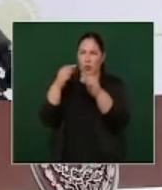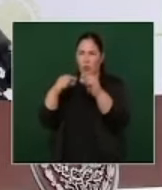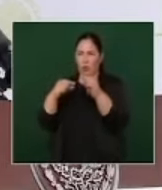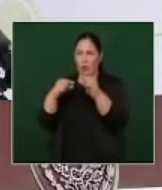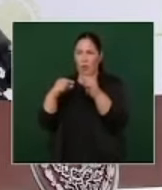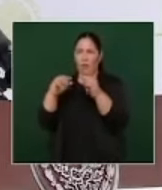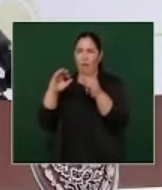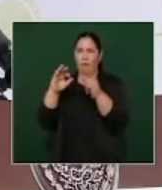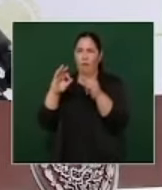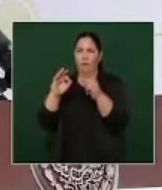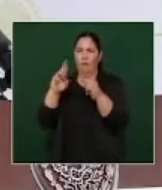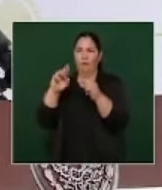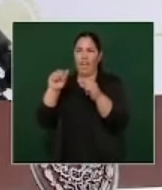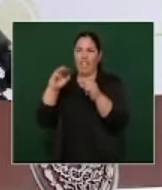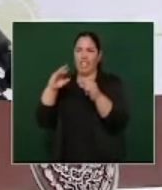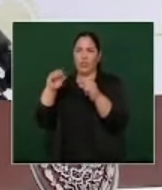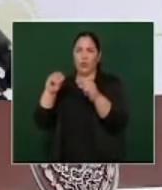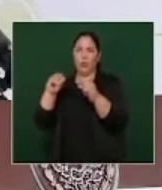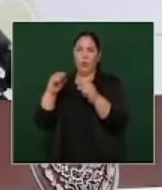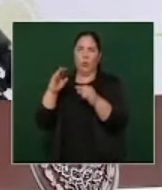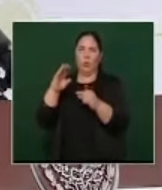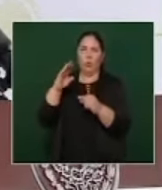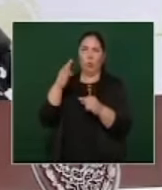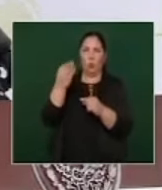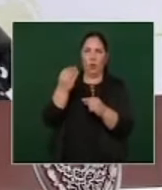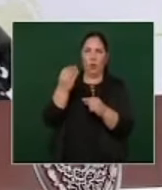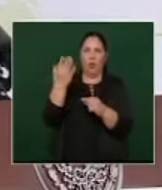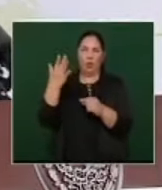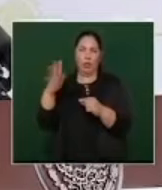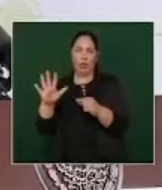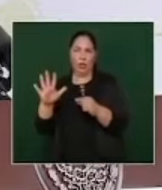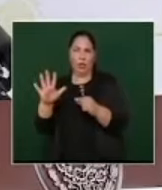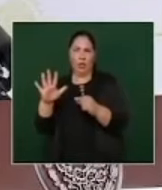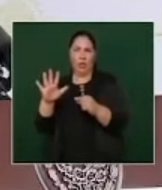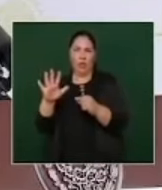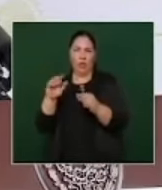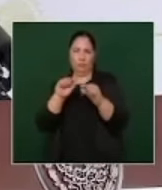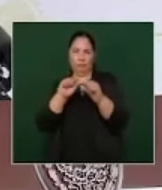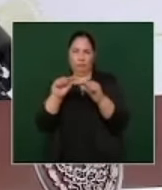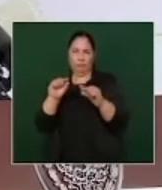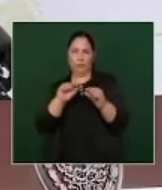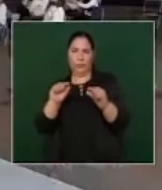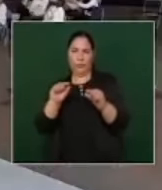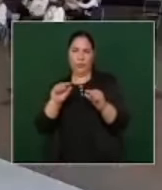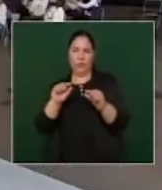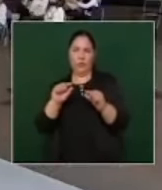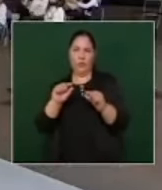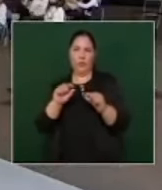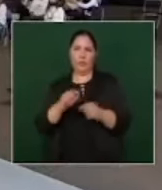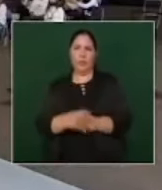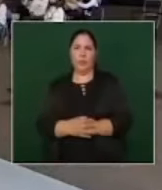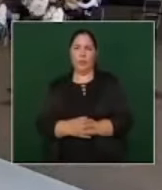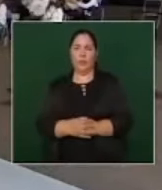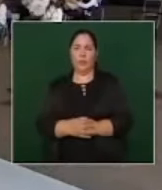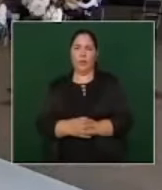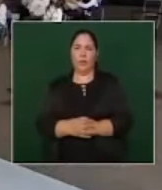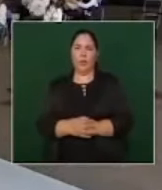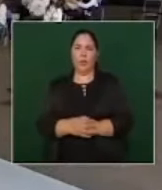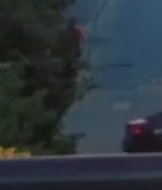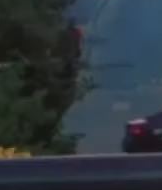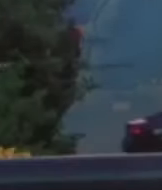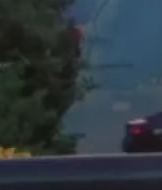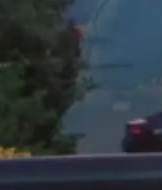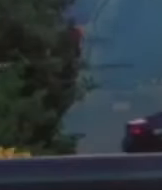barras y las estrellas' sin embargo méxico si tendría la participación como ya le habíamos adelantado anteriormente